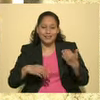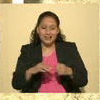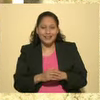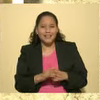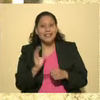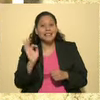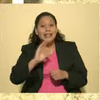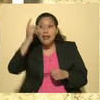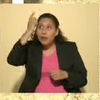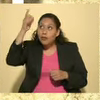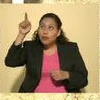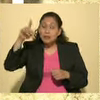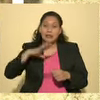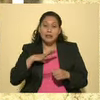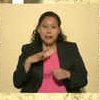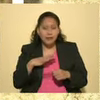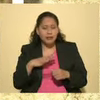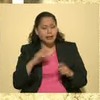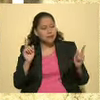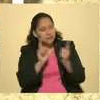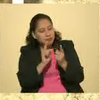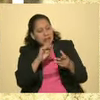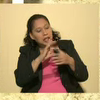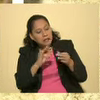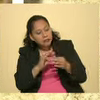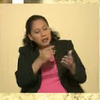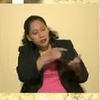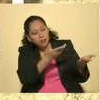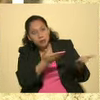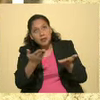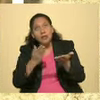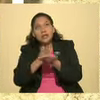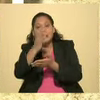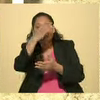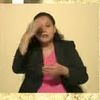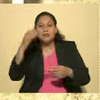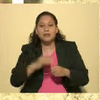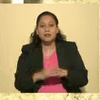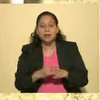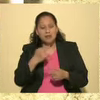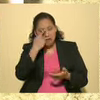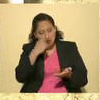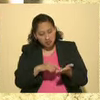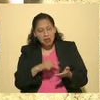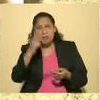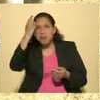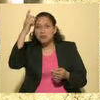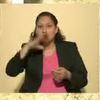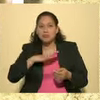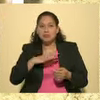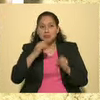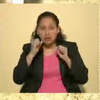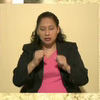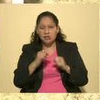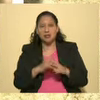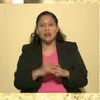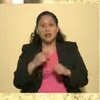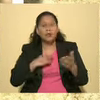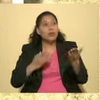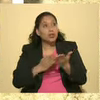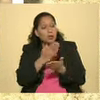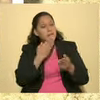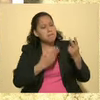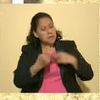En el supuesto caso de que Dios exista, ¿qué te gustaría que te dijera cuando llegues al cielo? Estoy convencido que Dios existe, y que cuando llegue ahí me